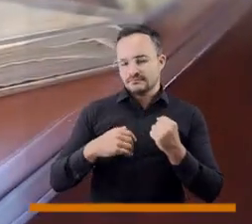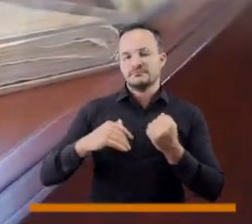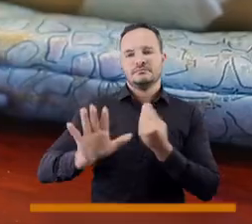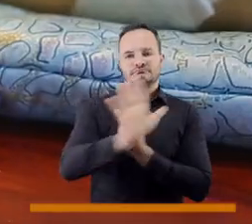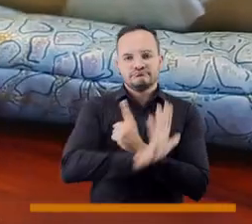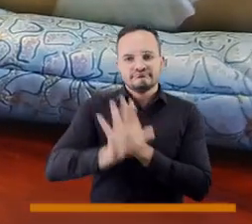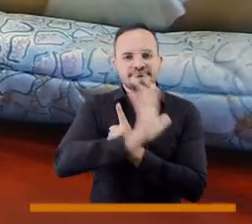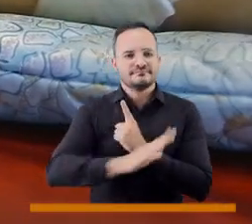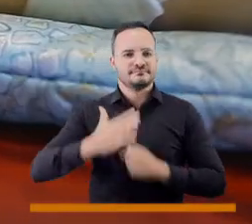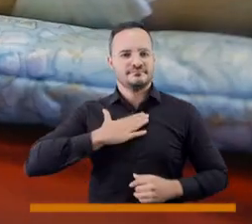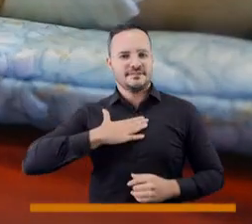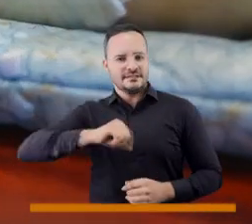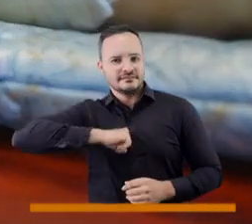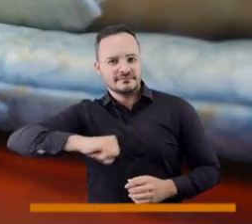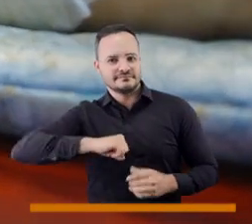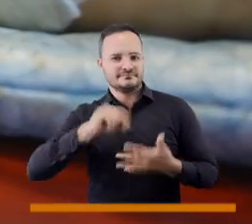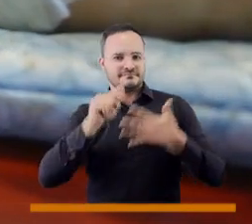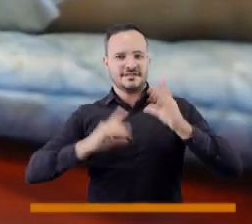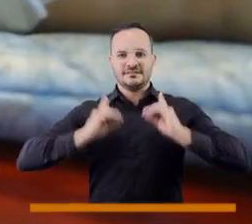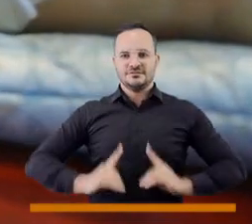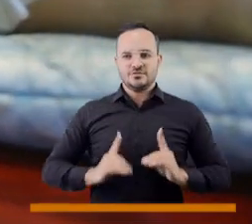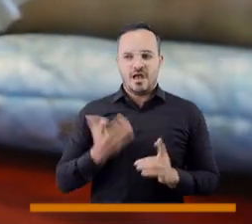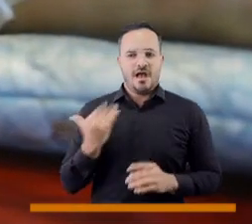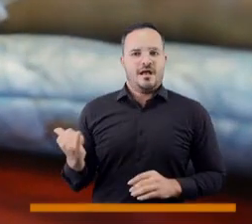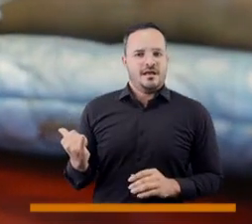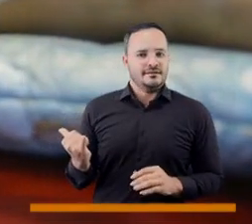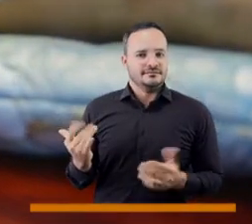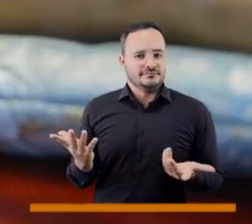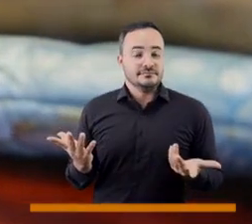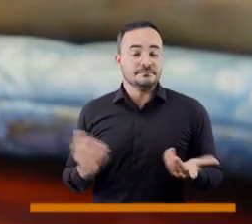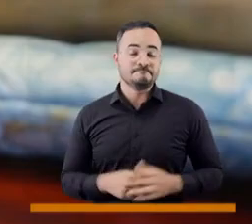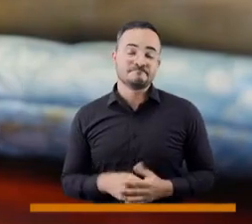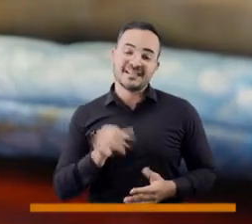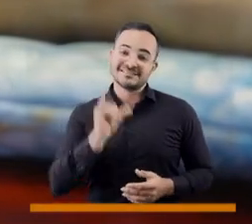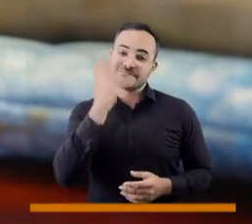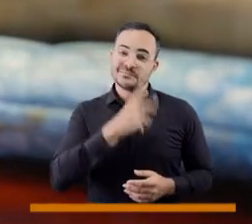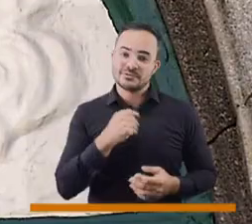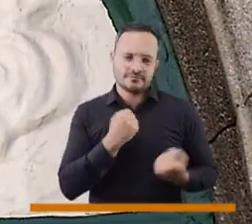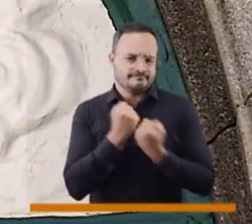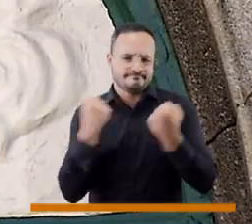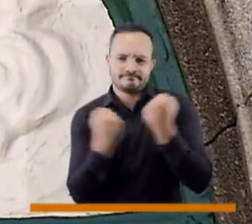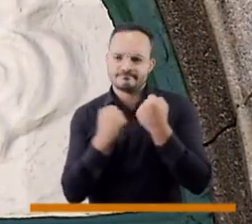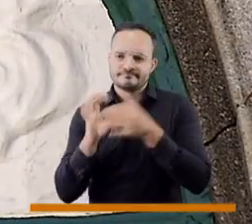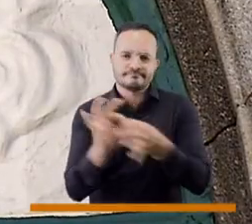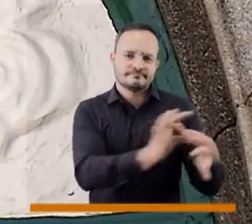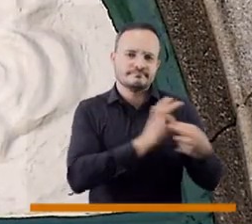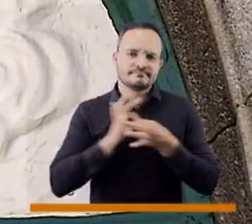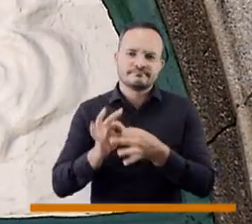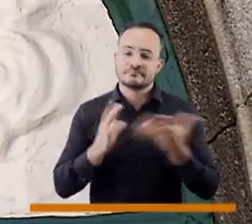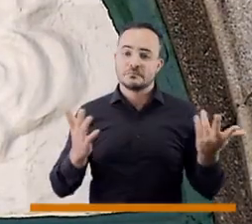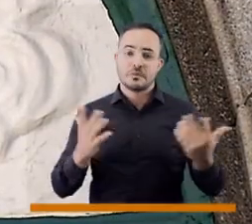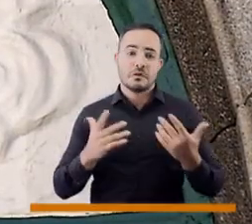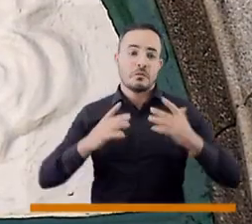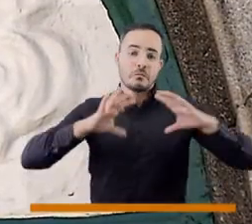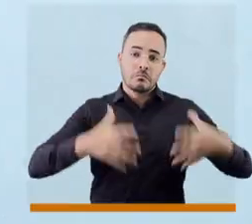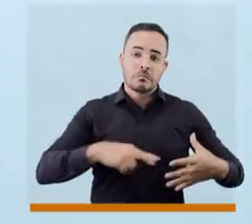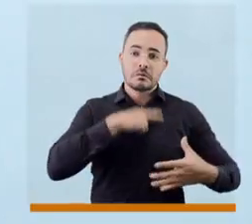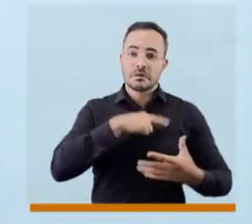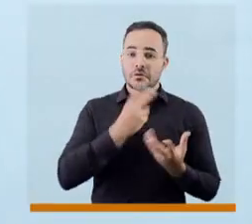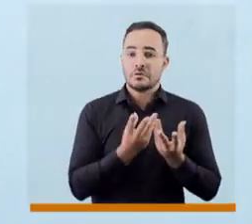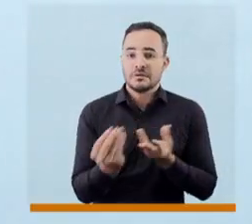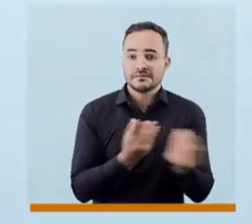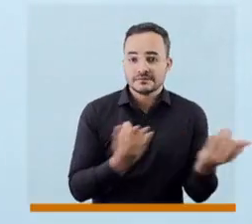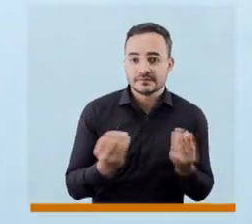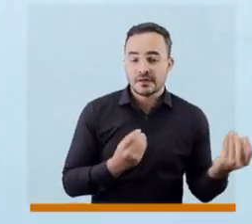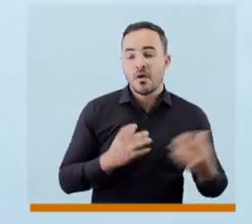me apoye o quien proteja mis derechos en este sentido. Entonces es bonito ver cómo en esta parte podemos apoyarnos unos a